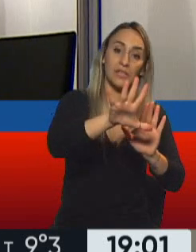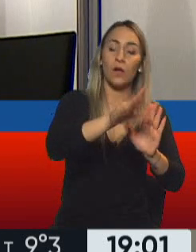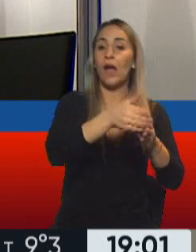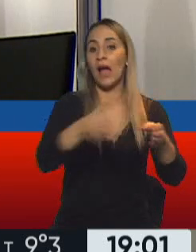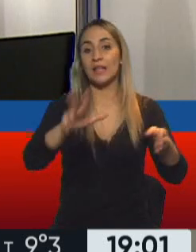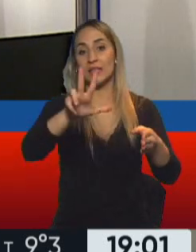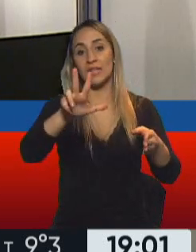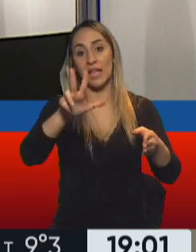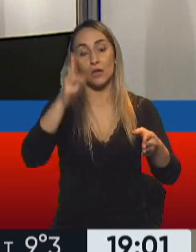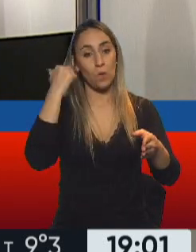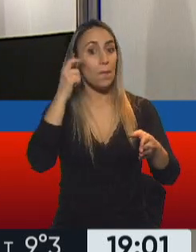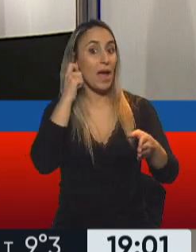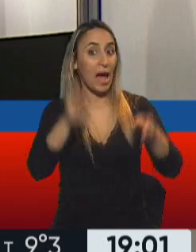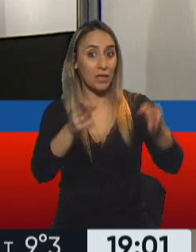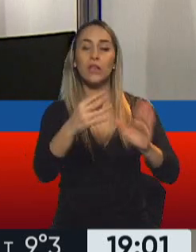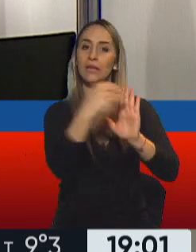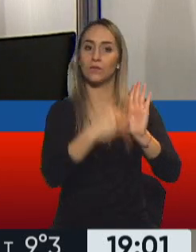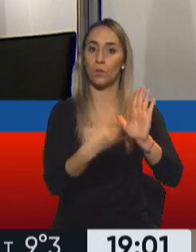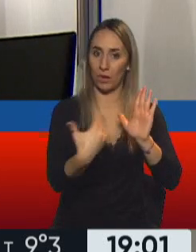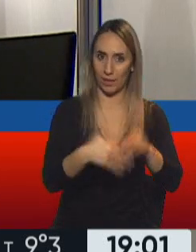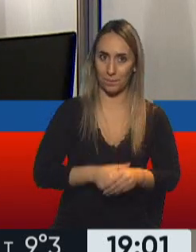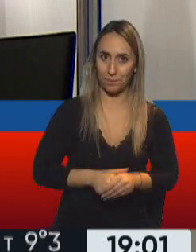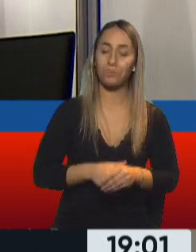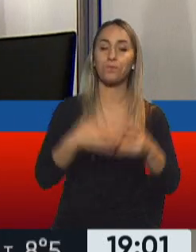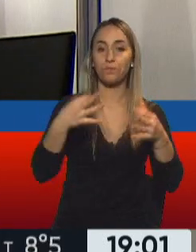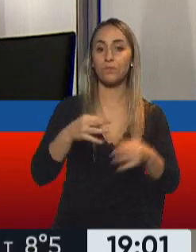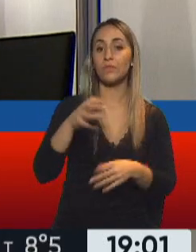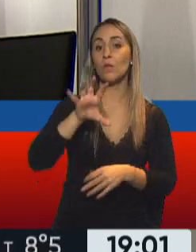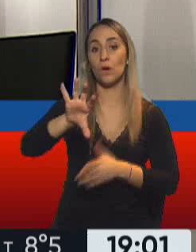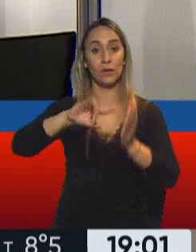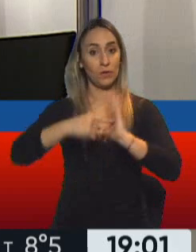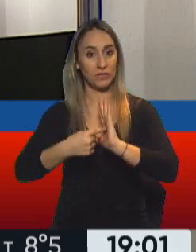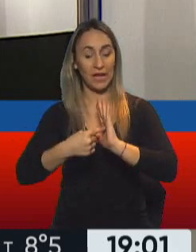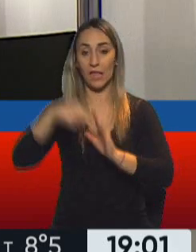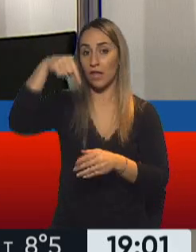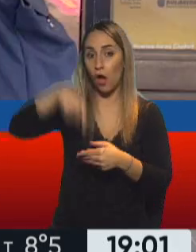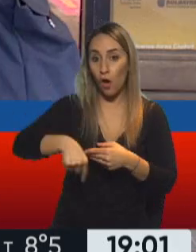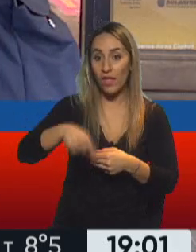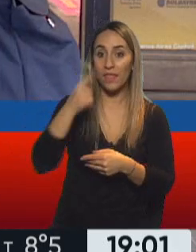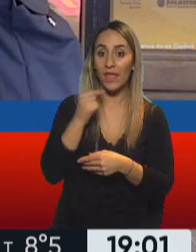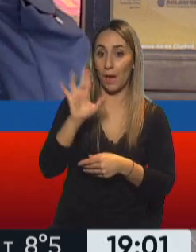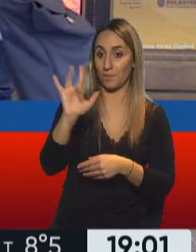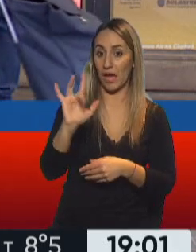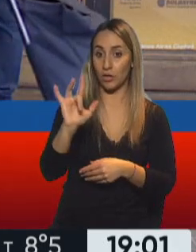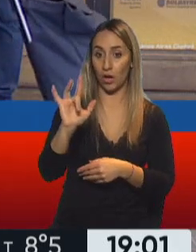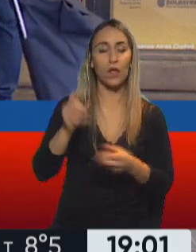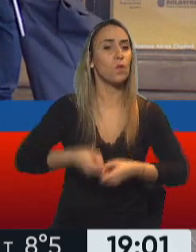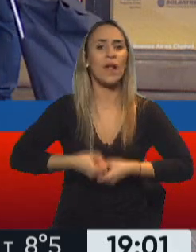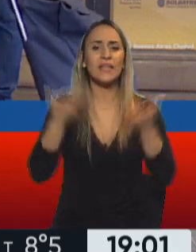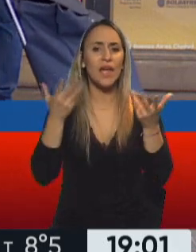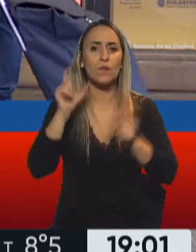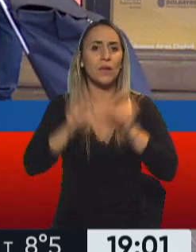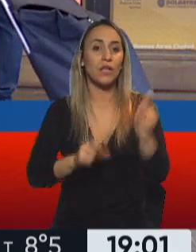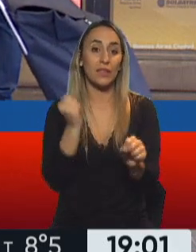39 a 39 años recordemos que en el ámbito de la provincia de buenos aires desde hoy desde este miércoles cualquier persona que